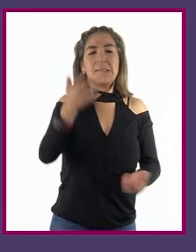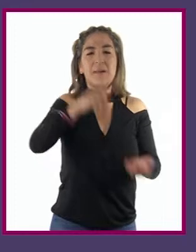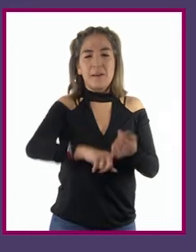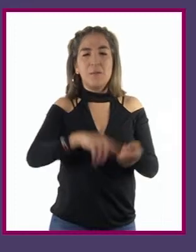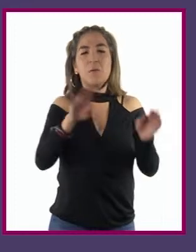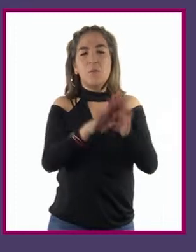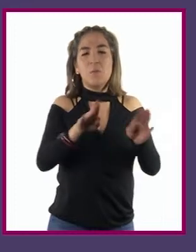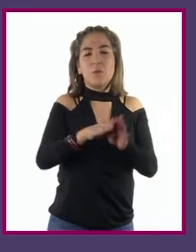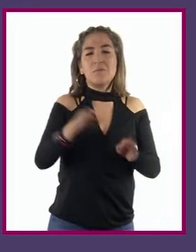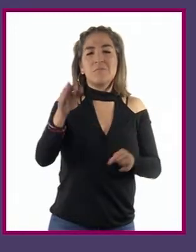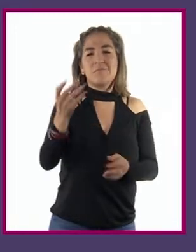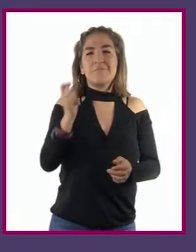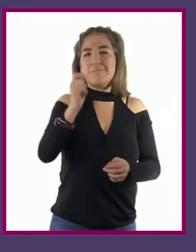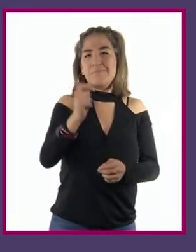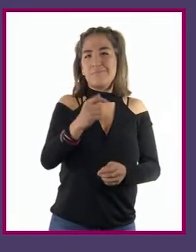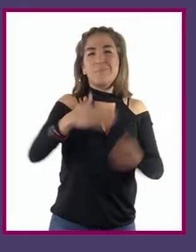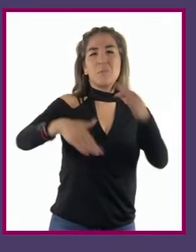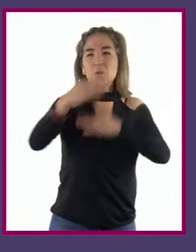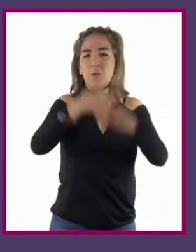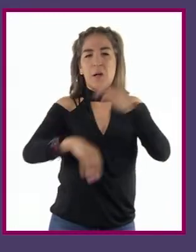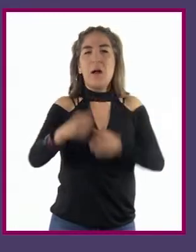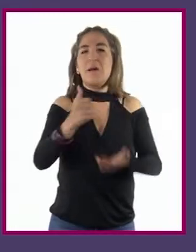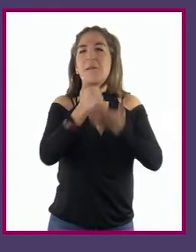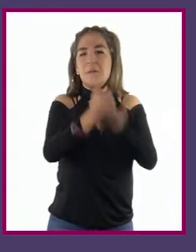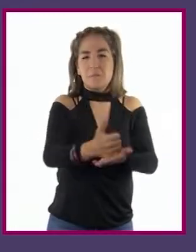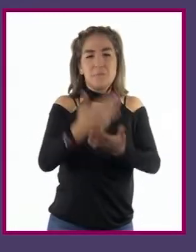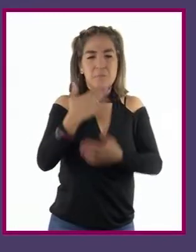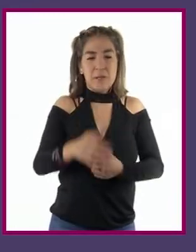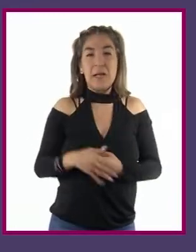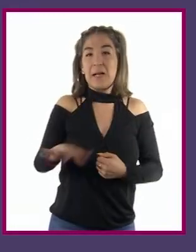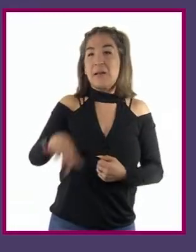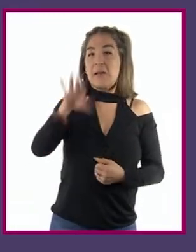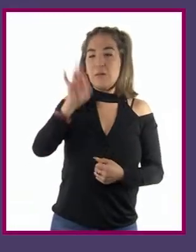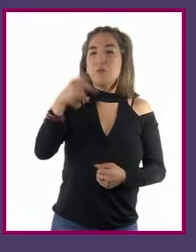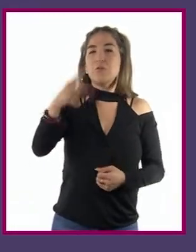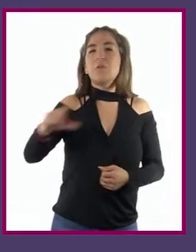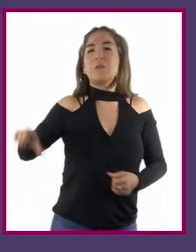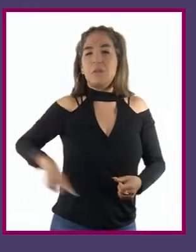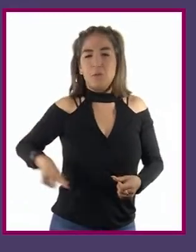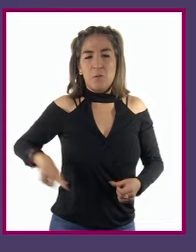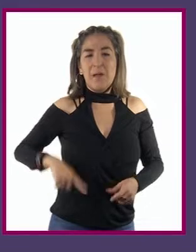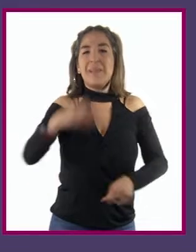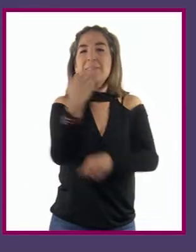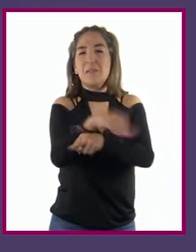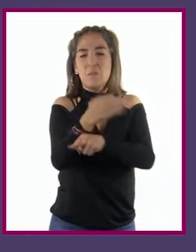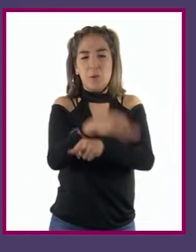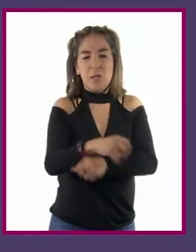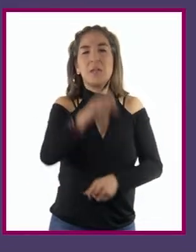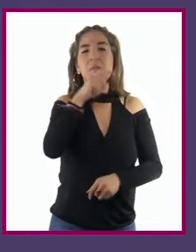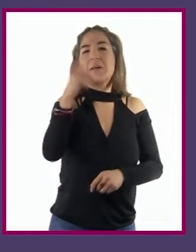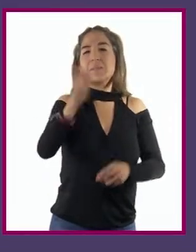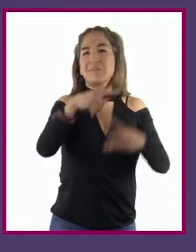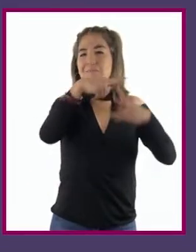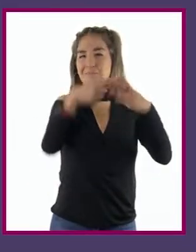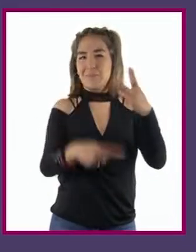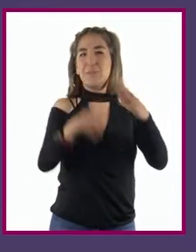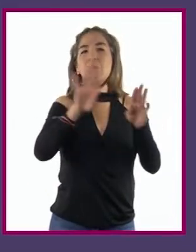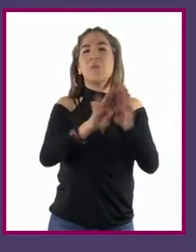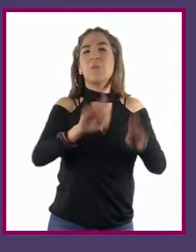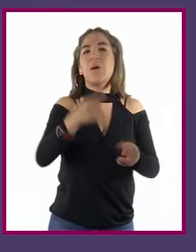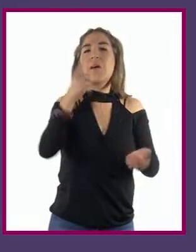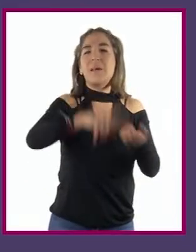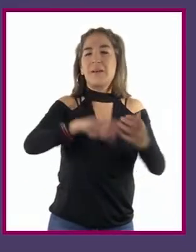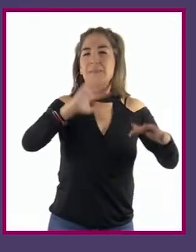soberanía popular. Se eligen representantes temporales. hay división de poderes.